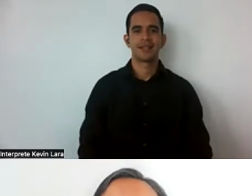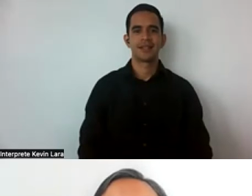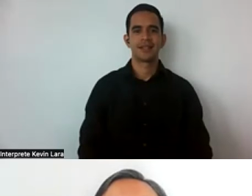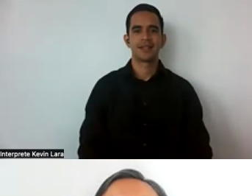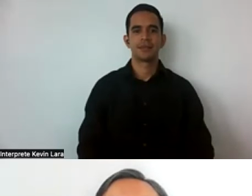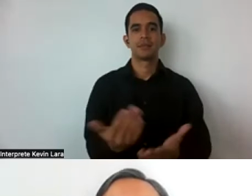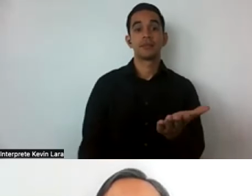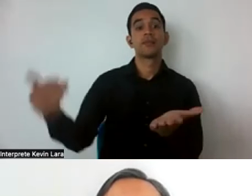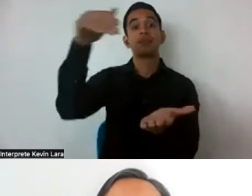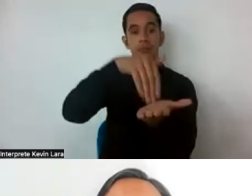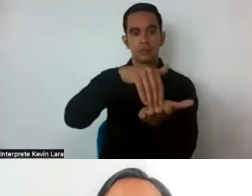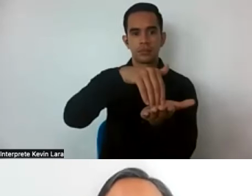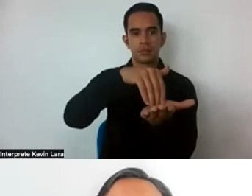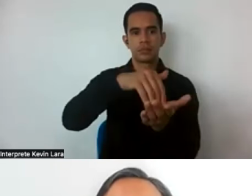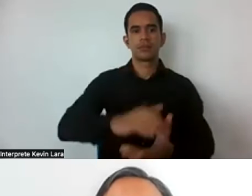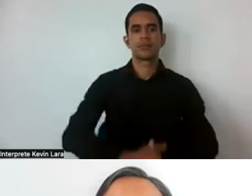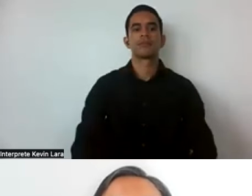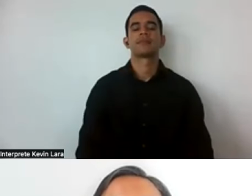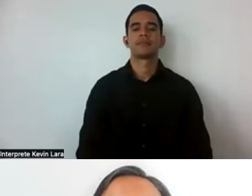más, solo por si alguno